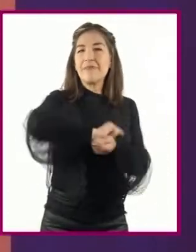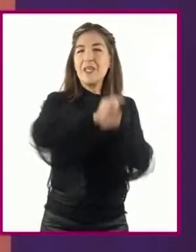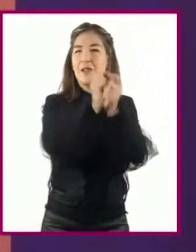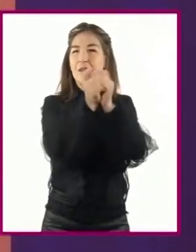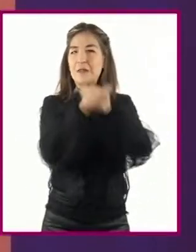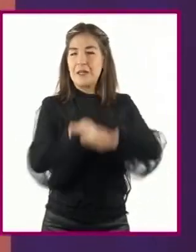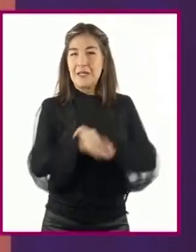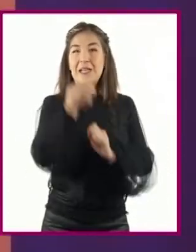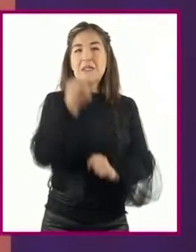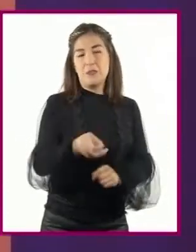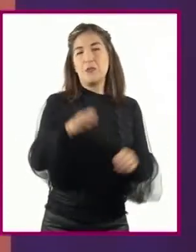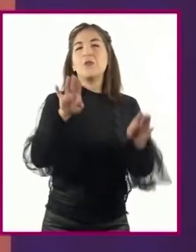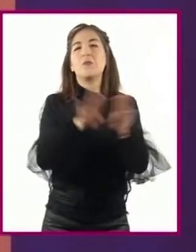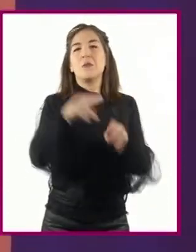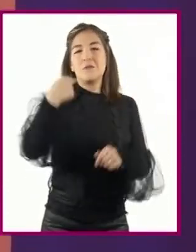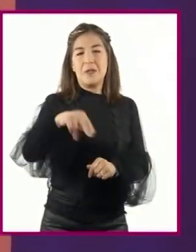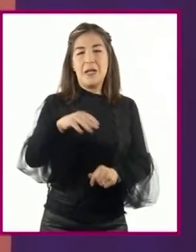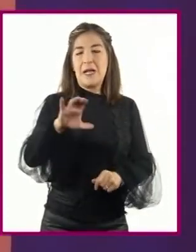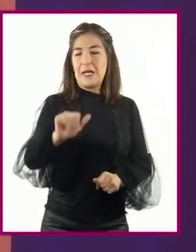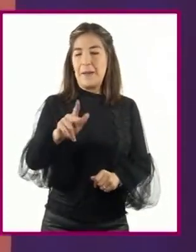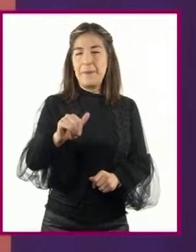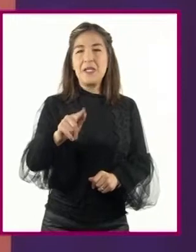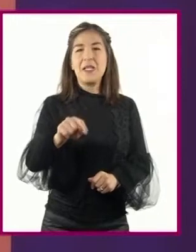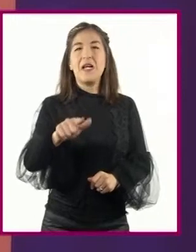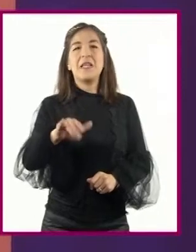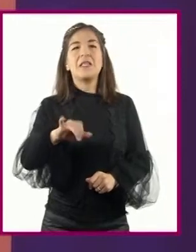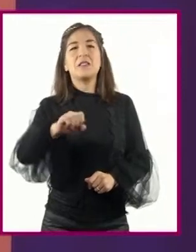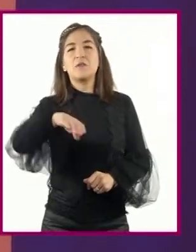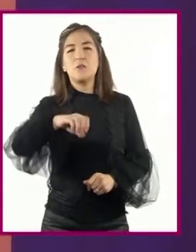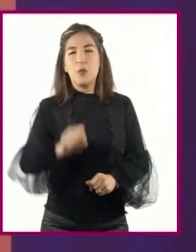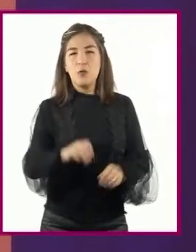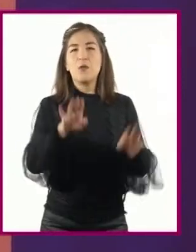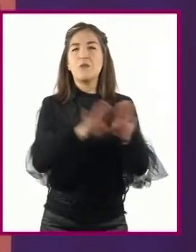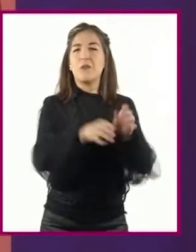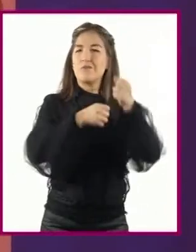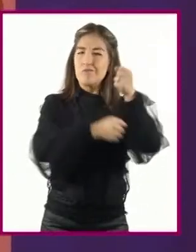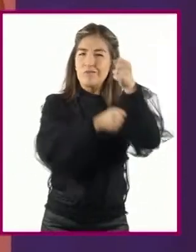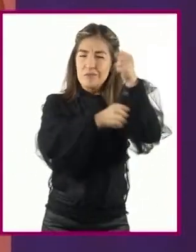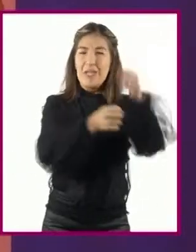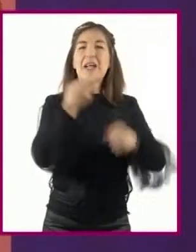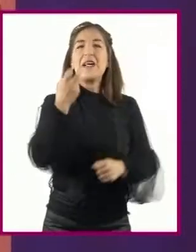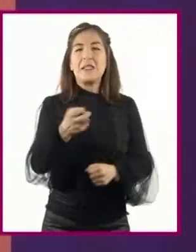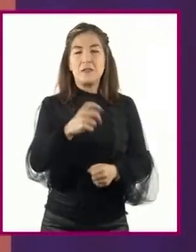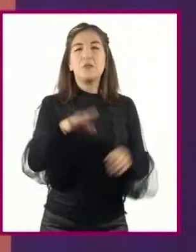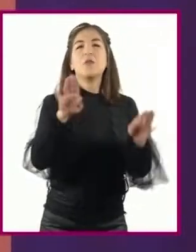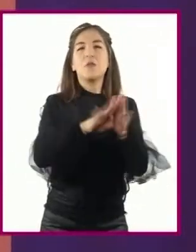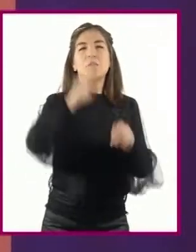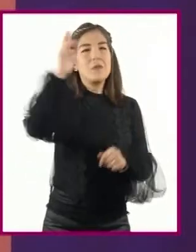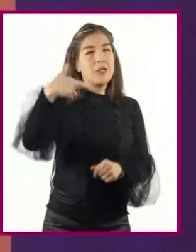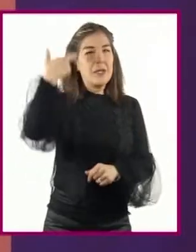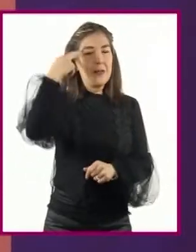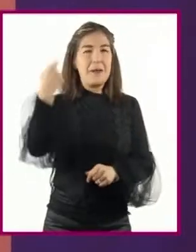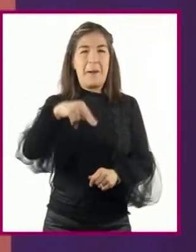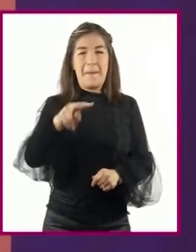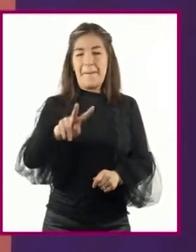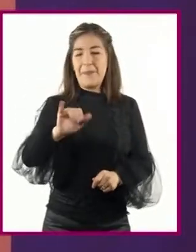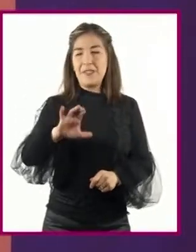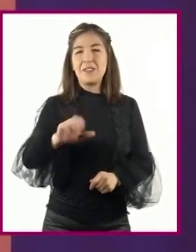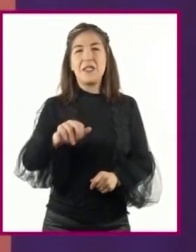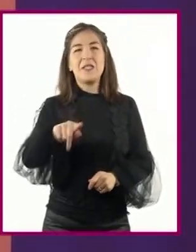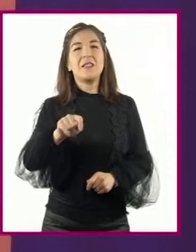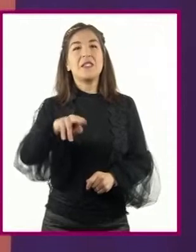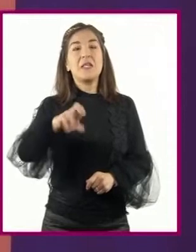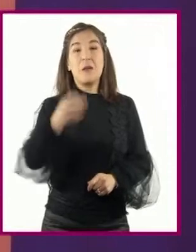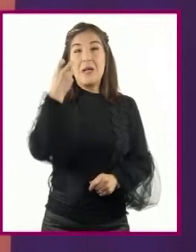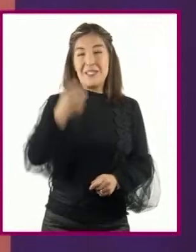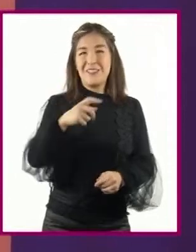transformación hacia el capitalismo. Otro aspecto es el fin del Imperio Bizantino. Con la caída de